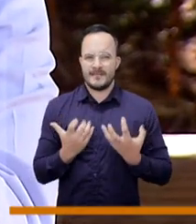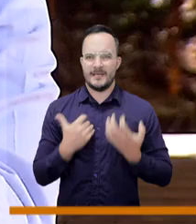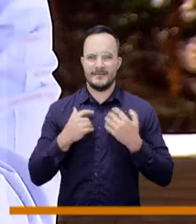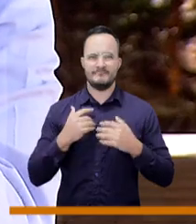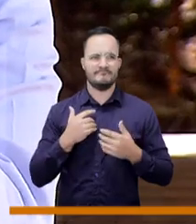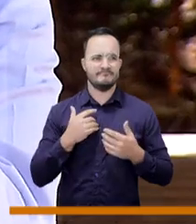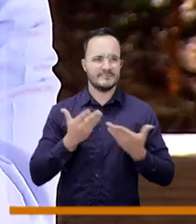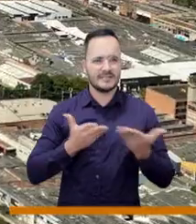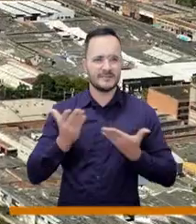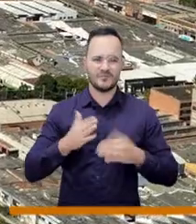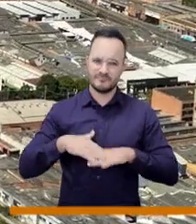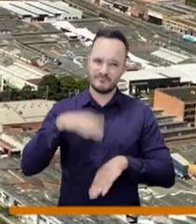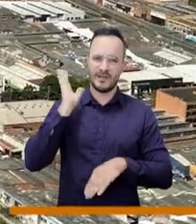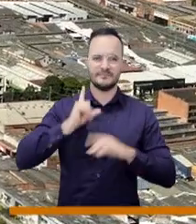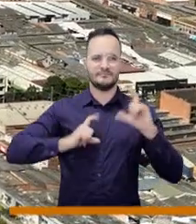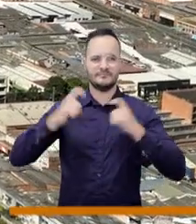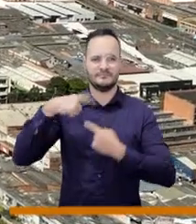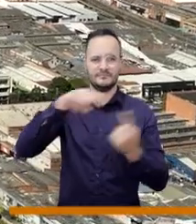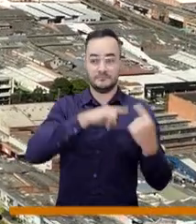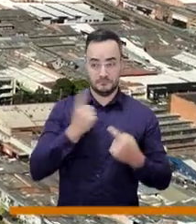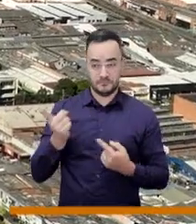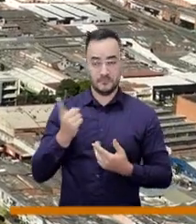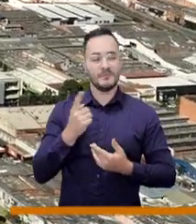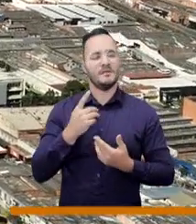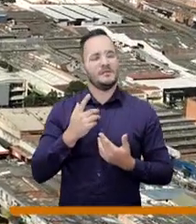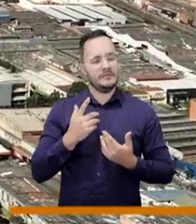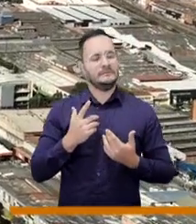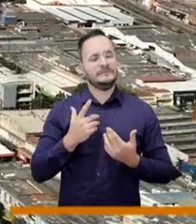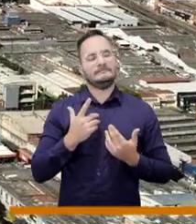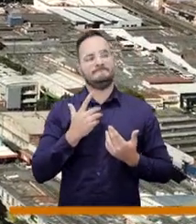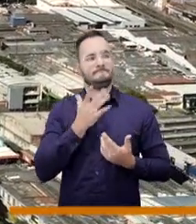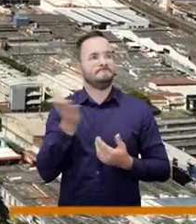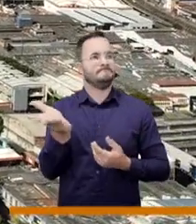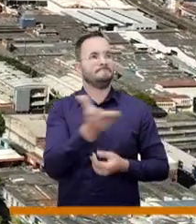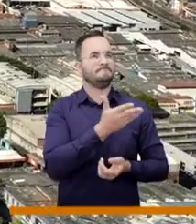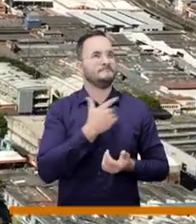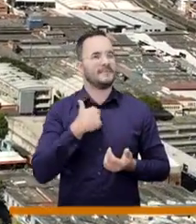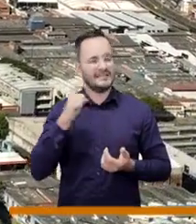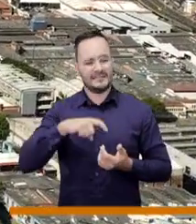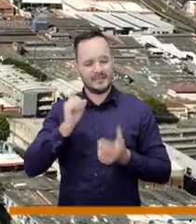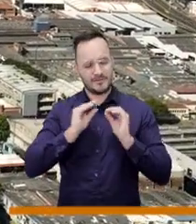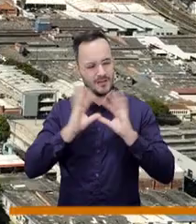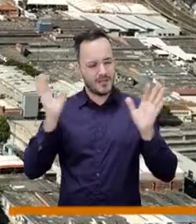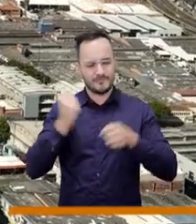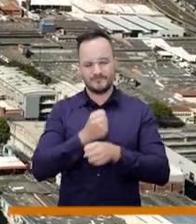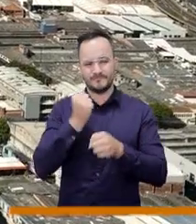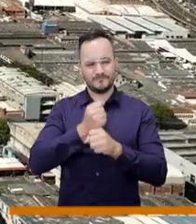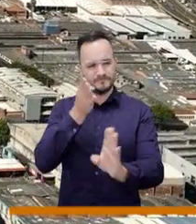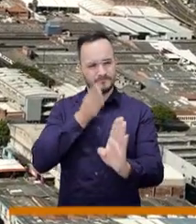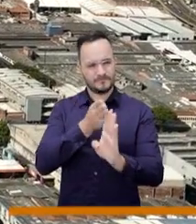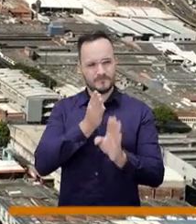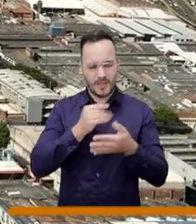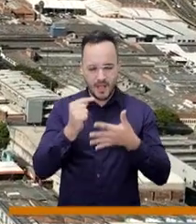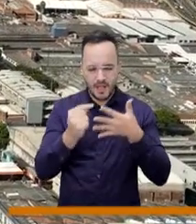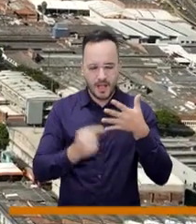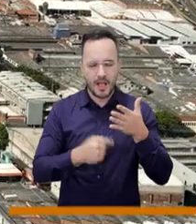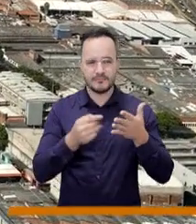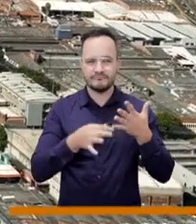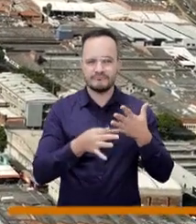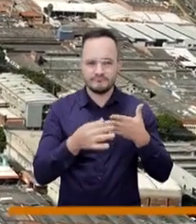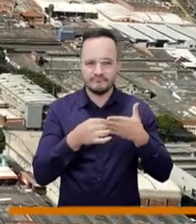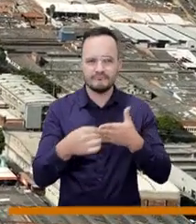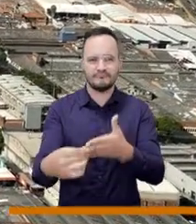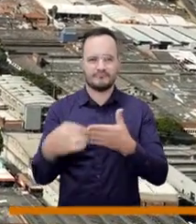que trabajarla, hay que fortalecerla. Tenemos que tener claro y definir qué turismo queremos para Medellín. Yo he